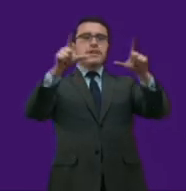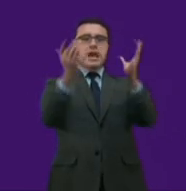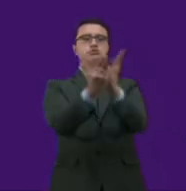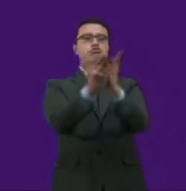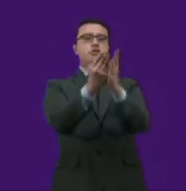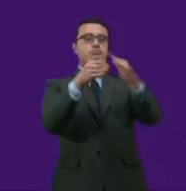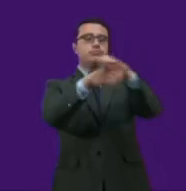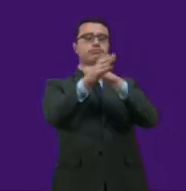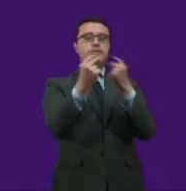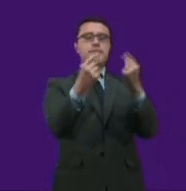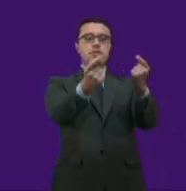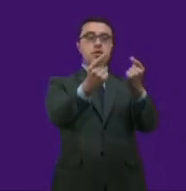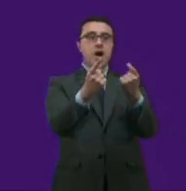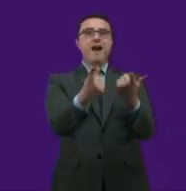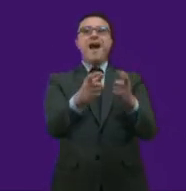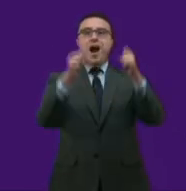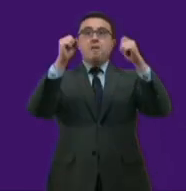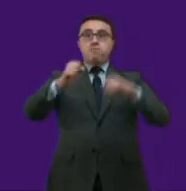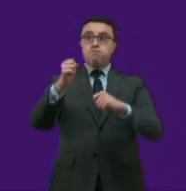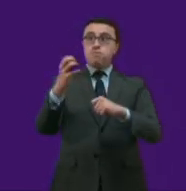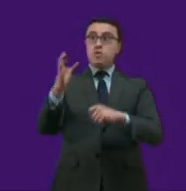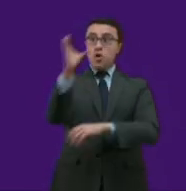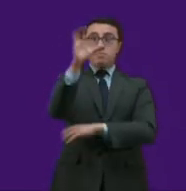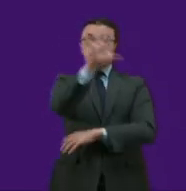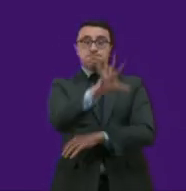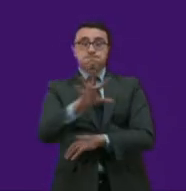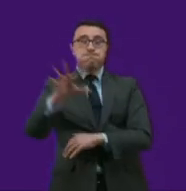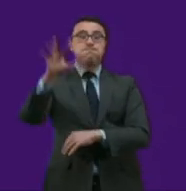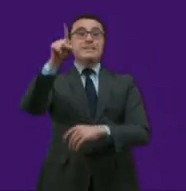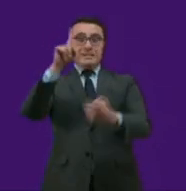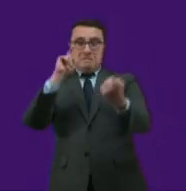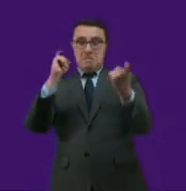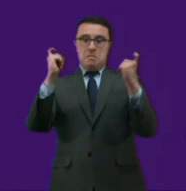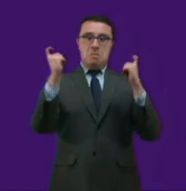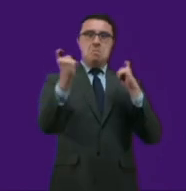porque transformaríamos de verdad a